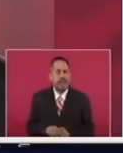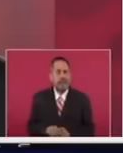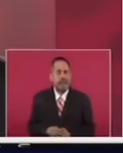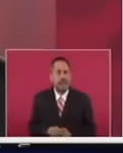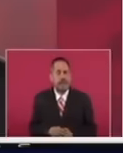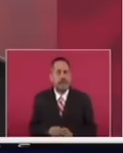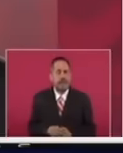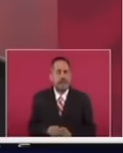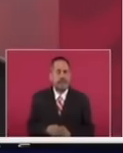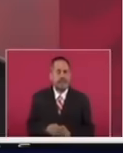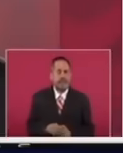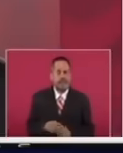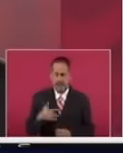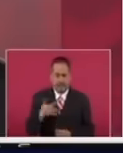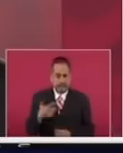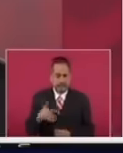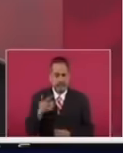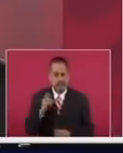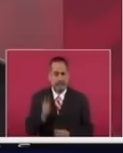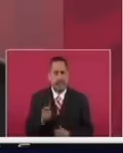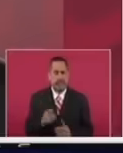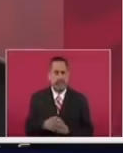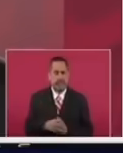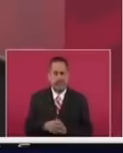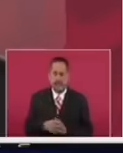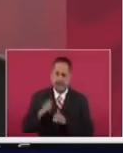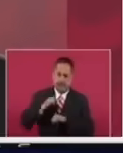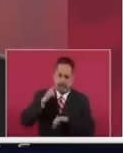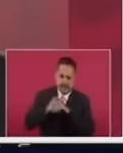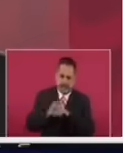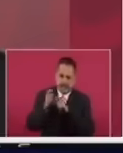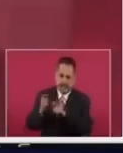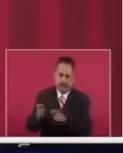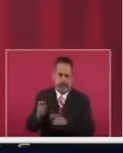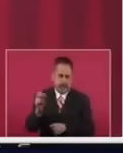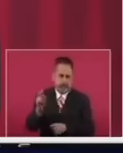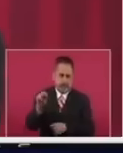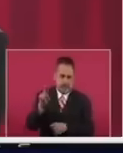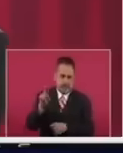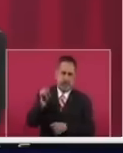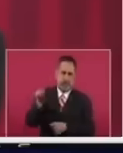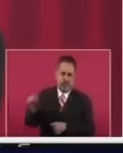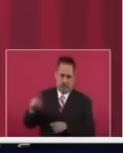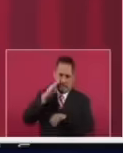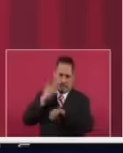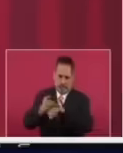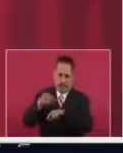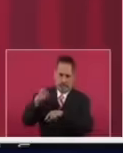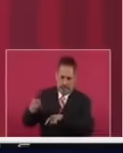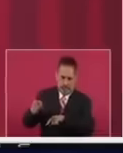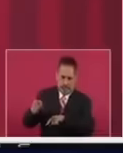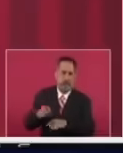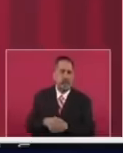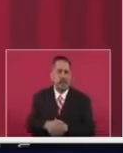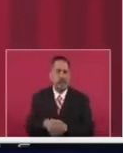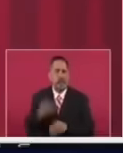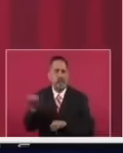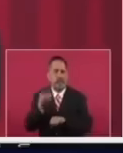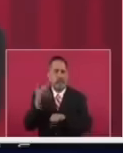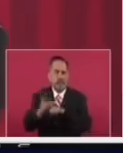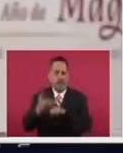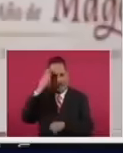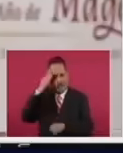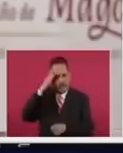pero siento que le corresponde a Naciones Unidas el secretario general de Naciones